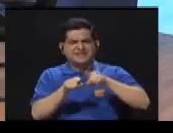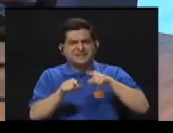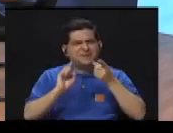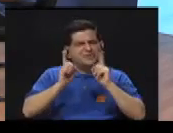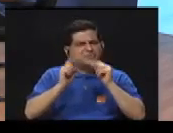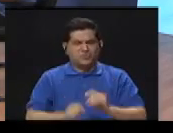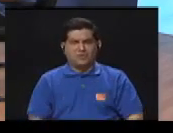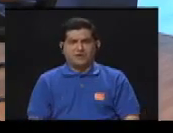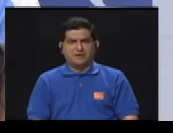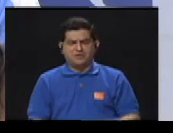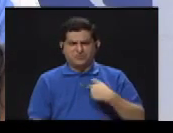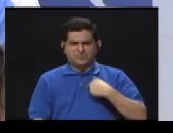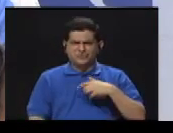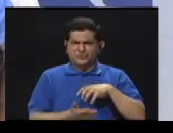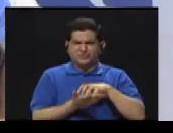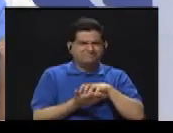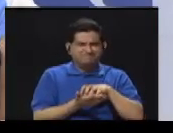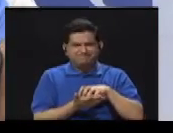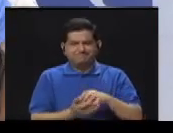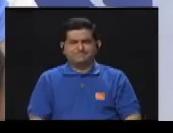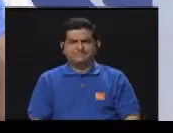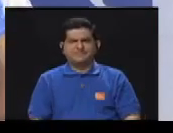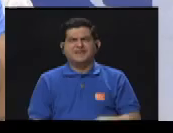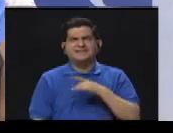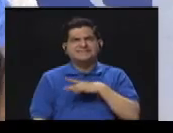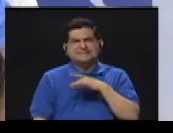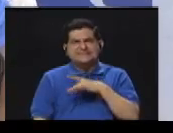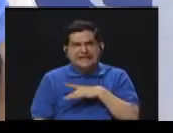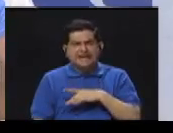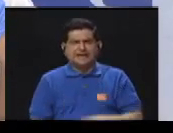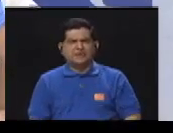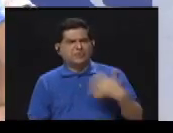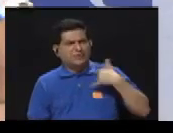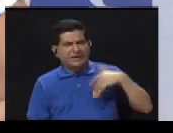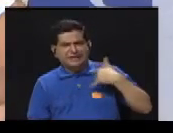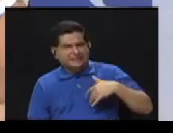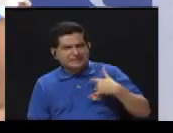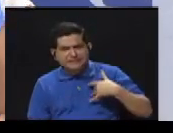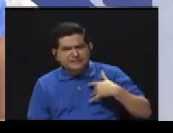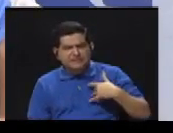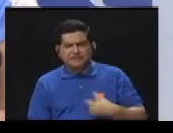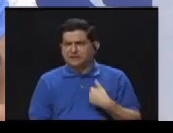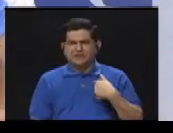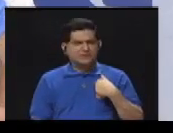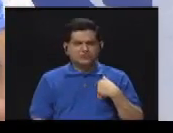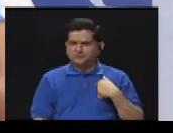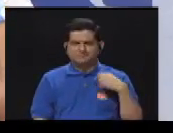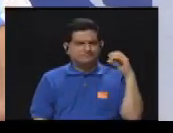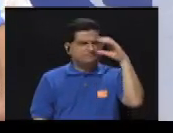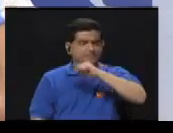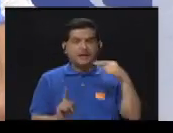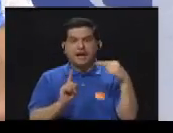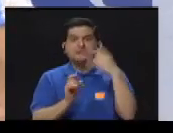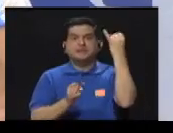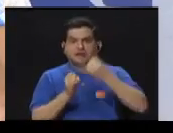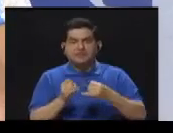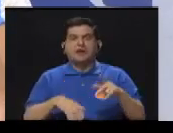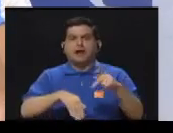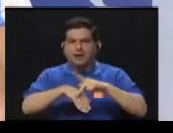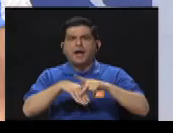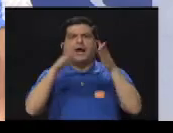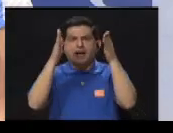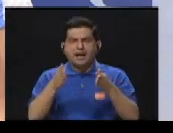tres hermanos. Entonces yo tenía me suena como a chilenos, me suenan argentinos, uh-huh. No les llegaba hasta que me di cuenta que eran